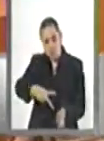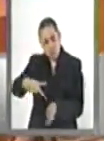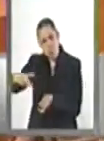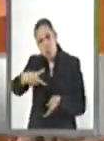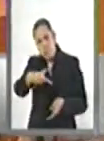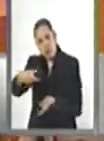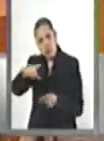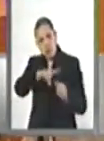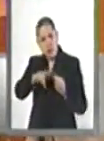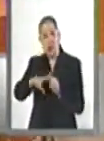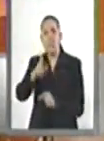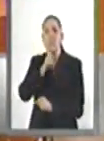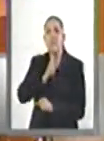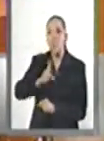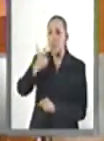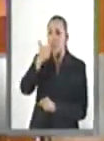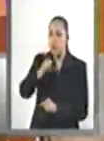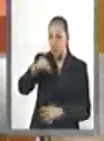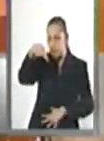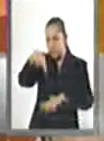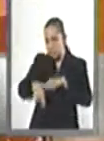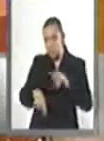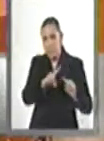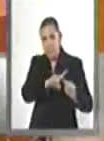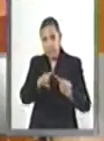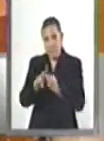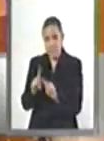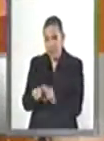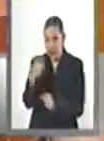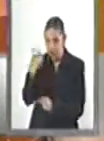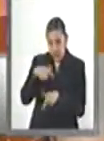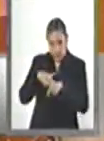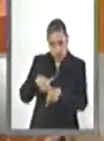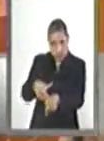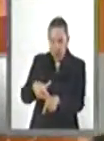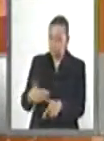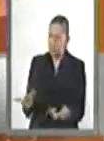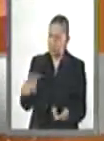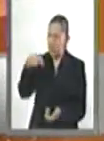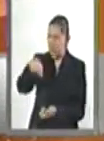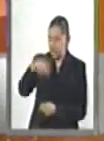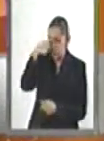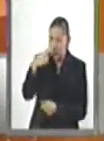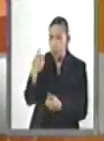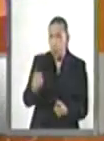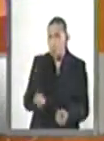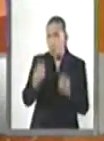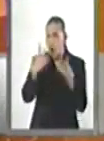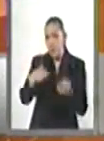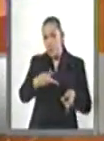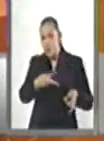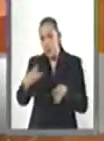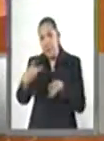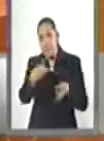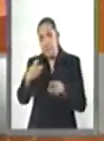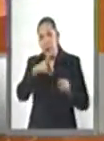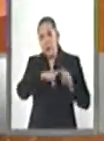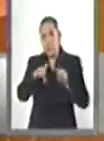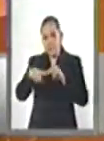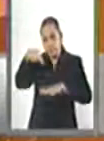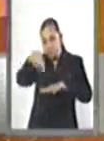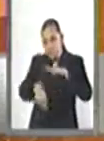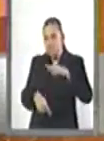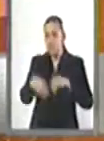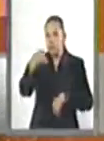combustible en nuestro país es exorbitante. Tan solo basta mencionar que durante el año